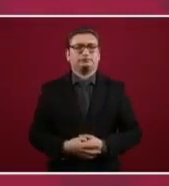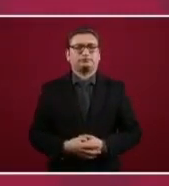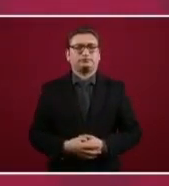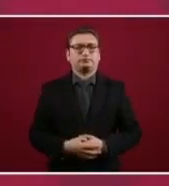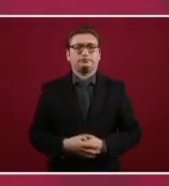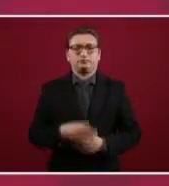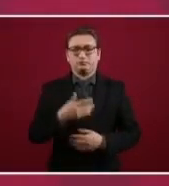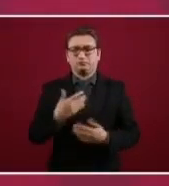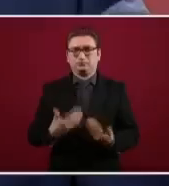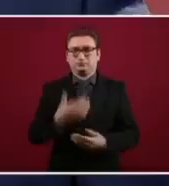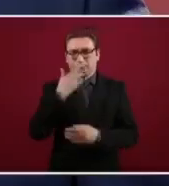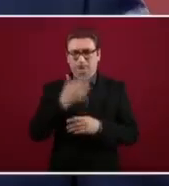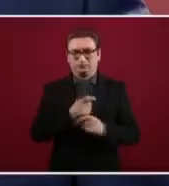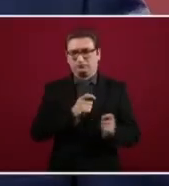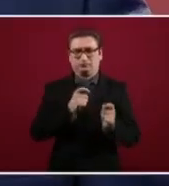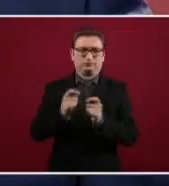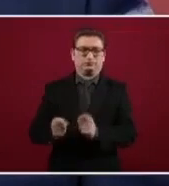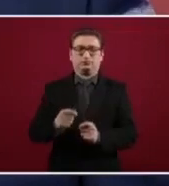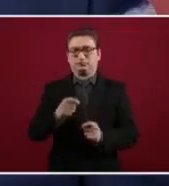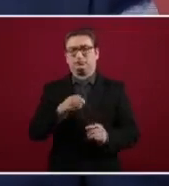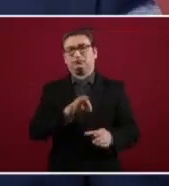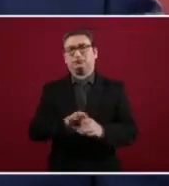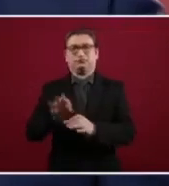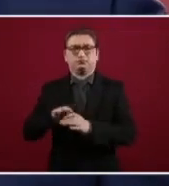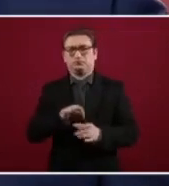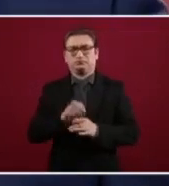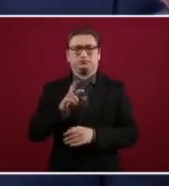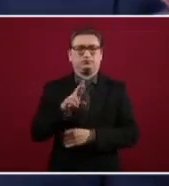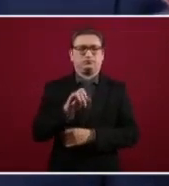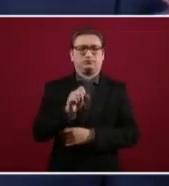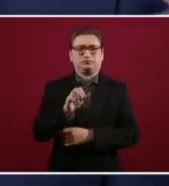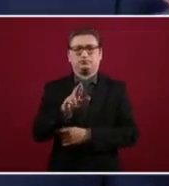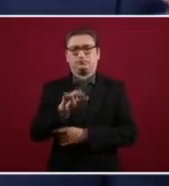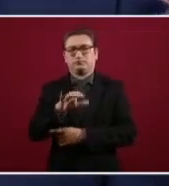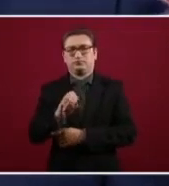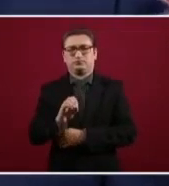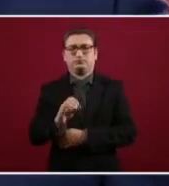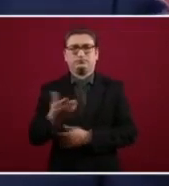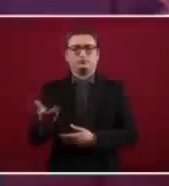designación un nombramiento elección de rosario